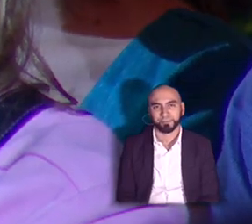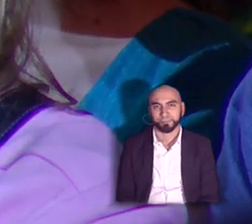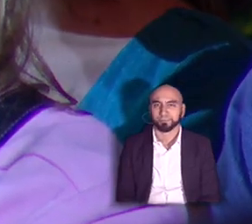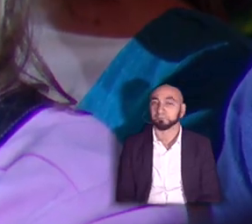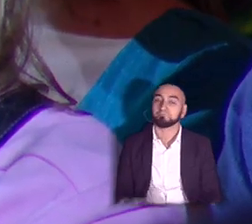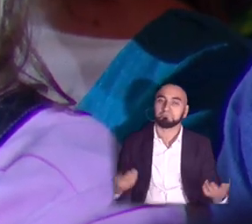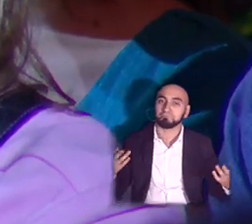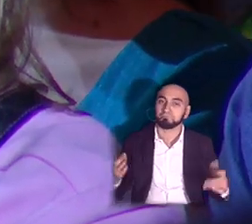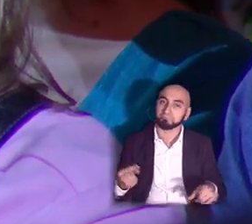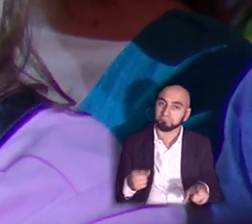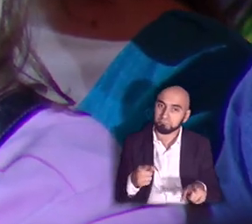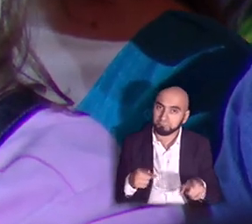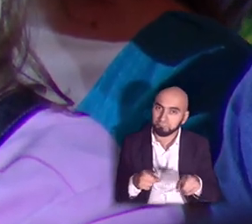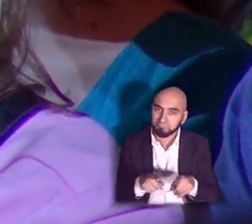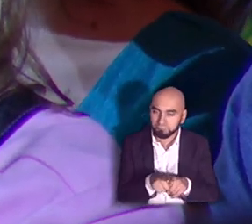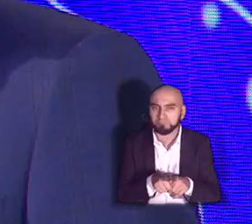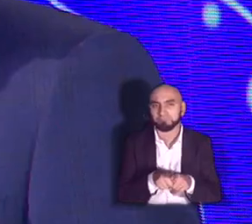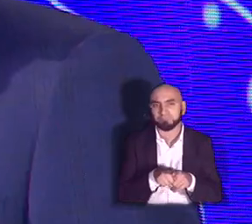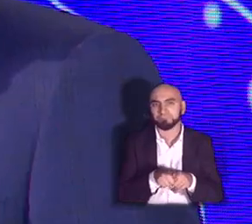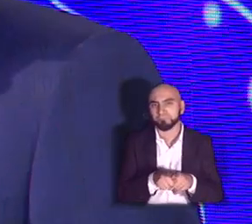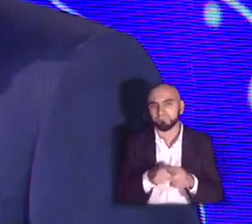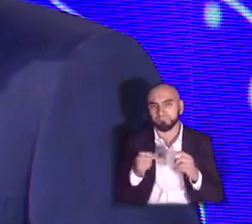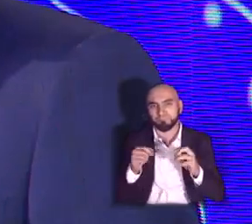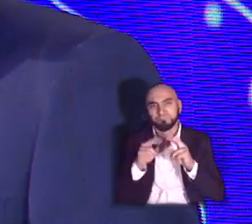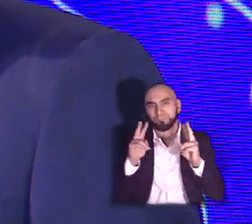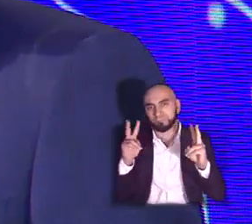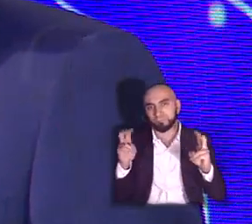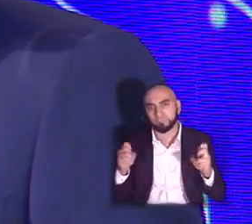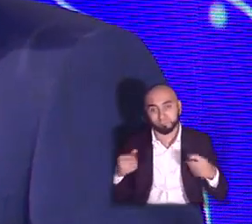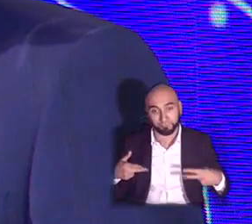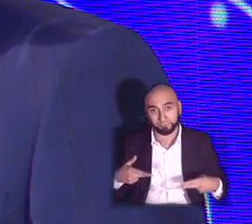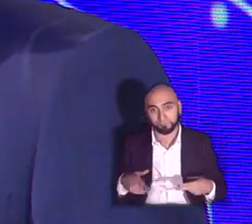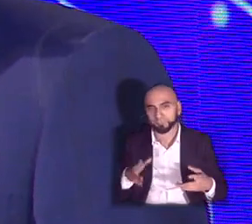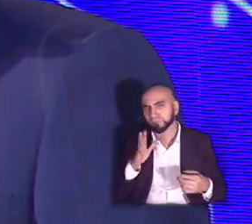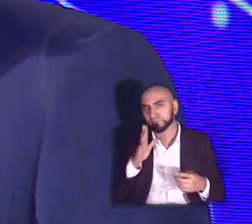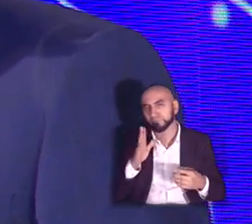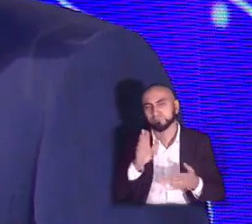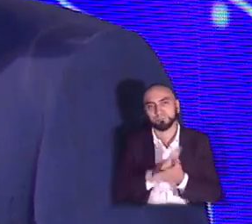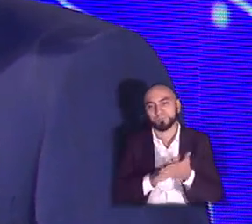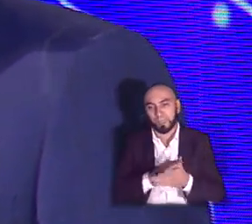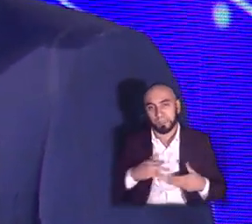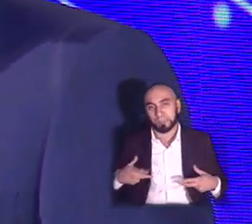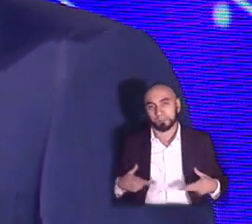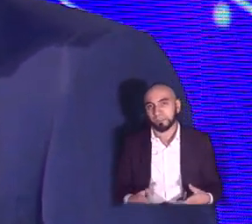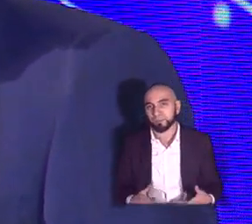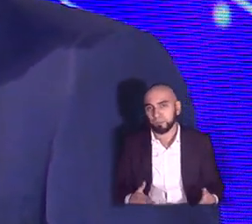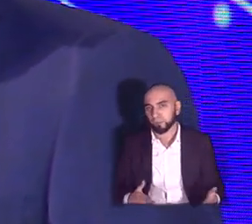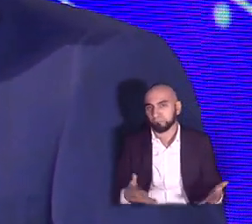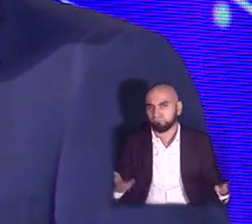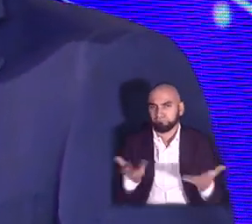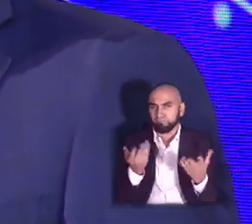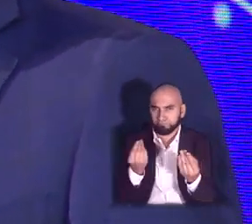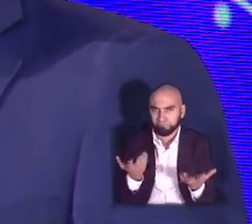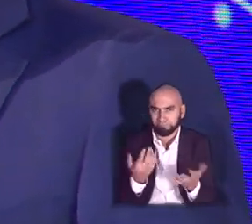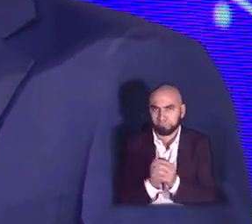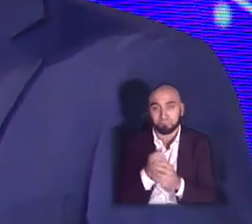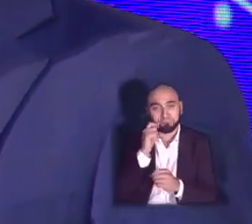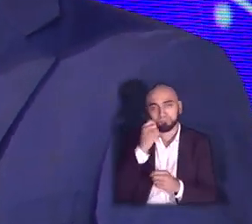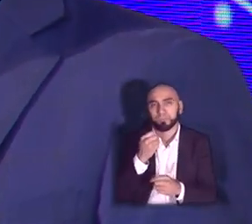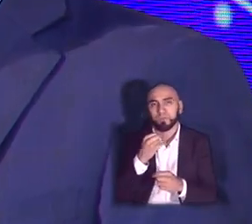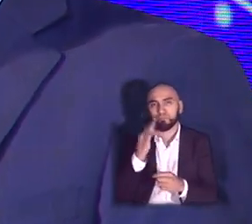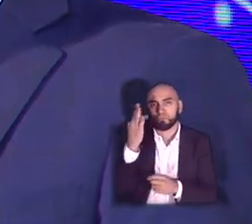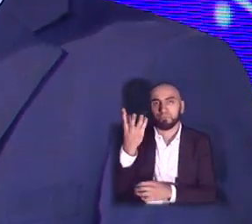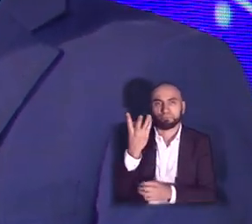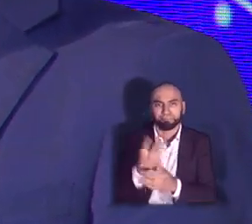En todo caso, esa especulación no tiene mucho sentido si vamos a extinguirnos. La gran mayoría de todas las especies que